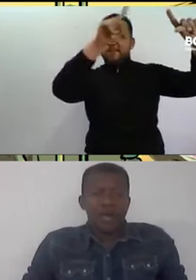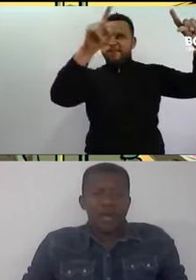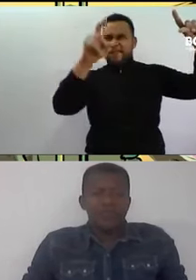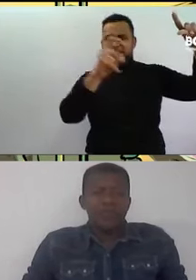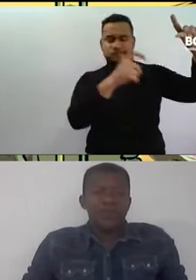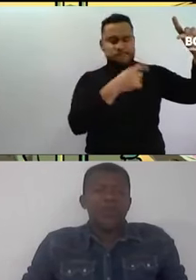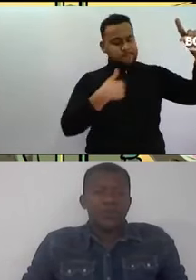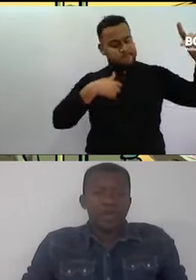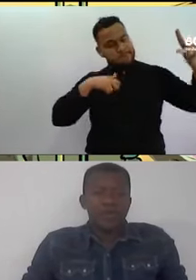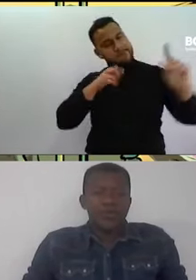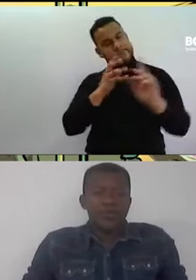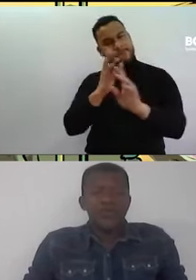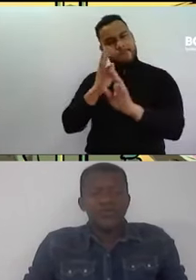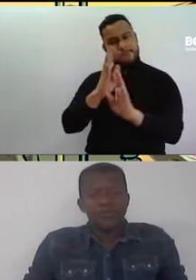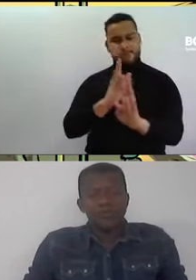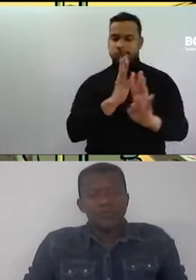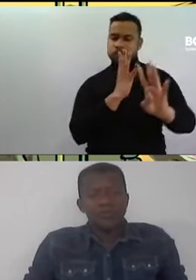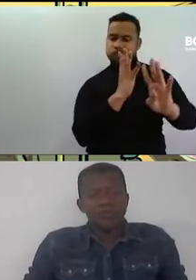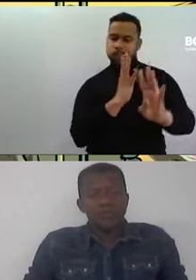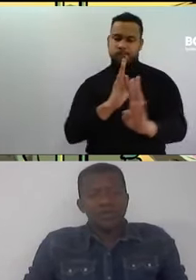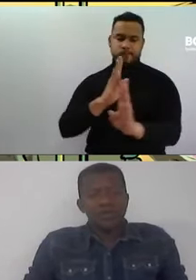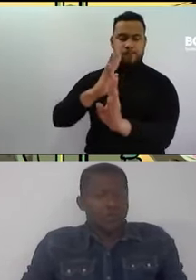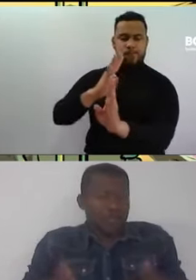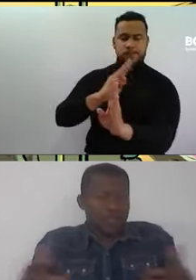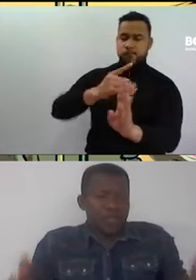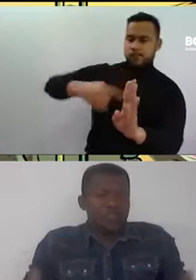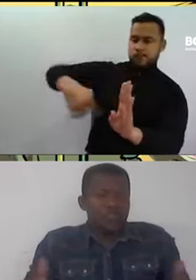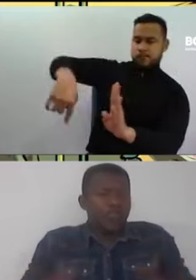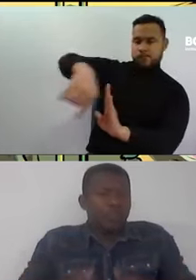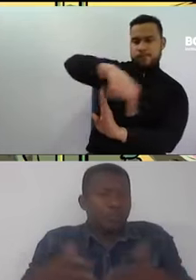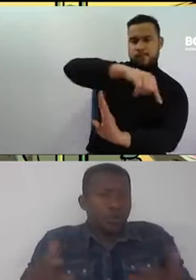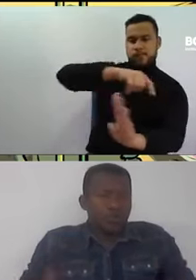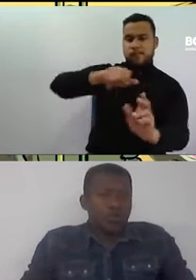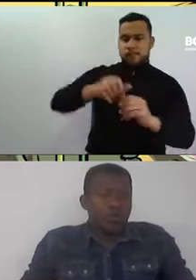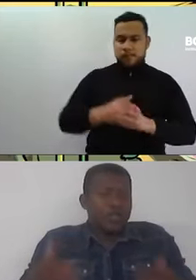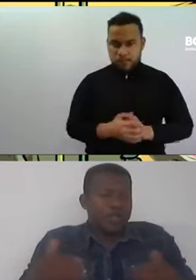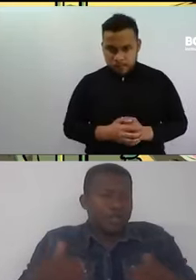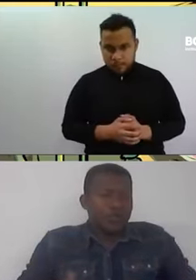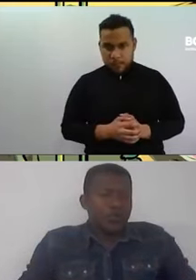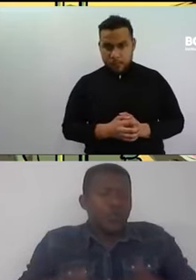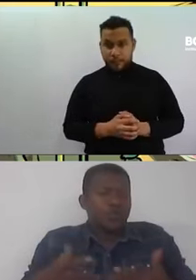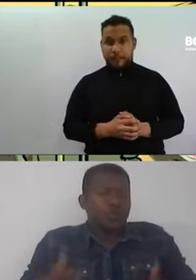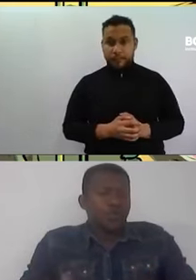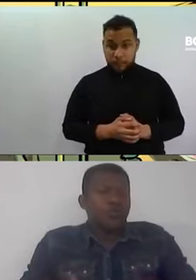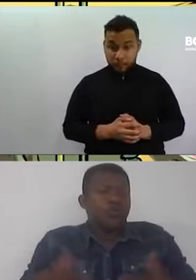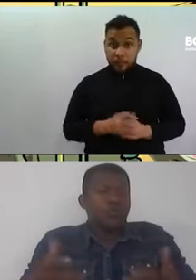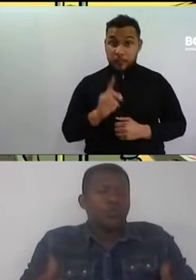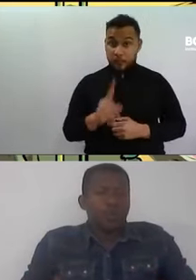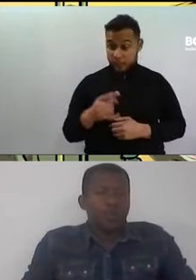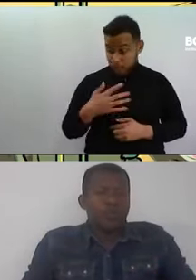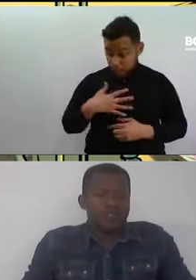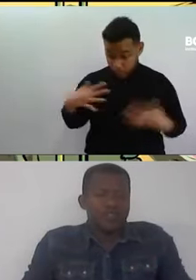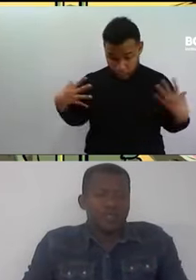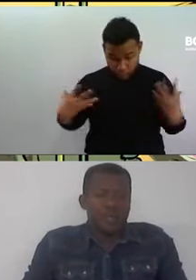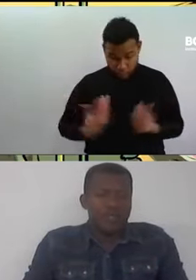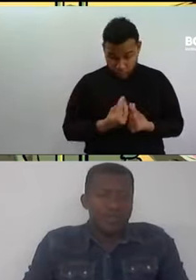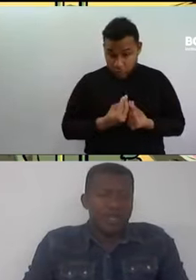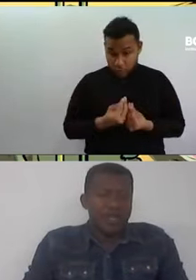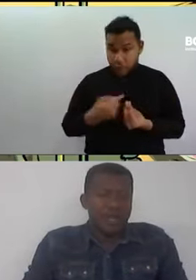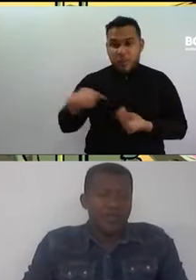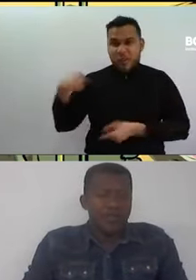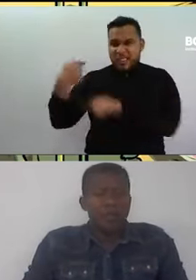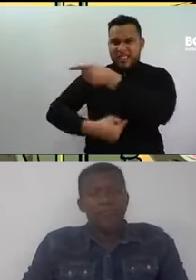fila con ellos. En nuestra tradición mortuoria, nosotros que somos un pueblo ancestral